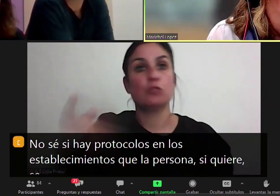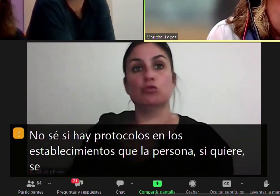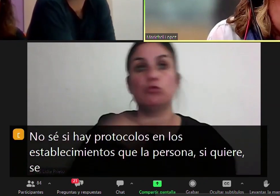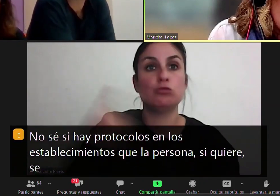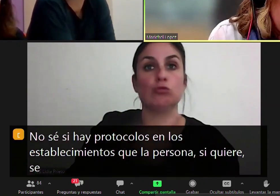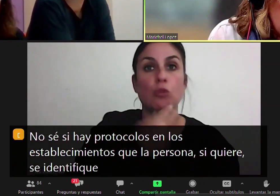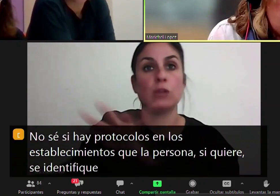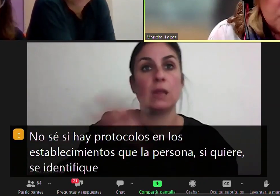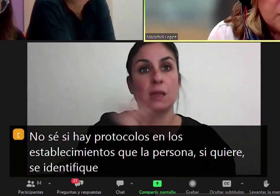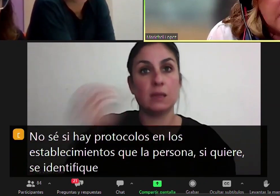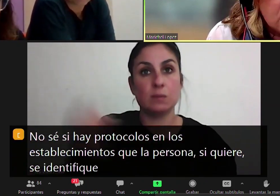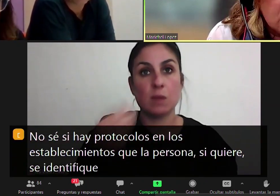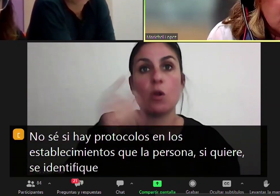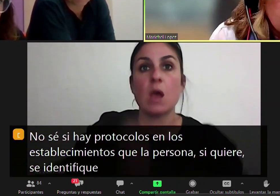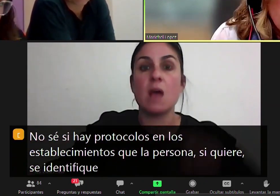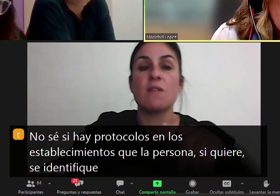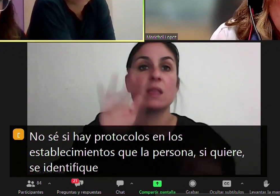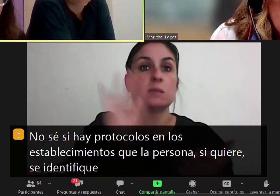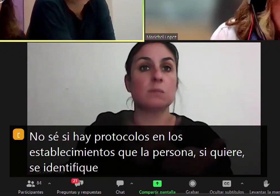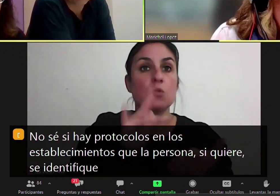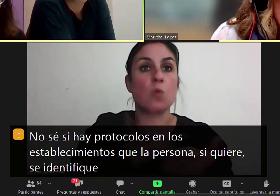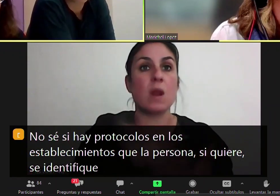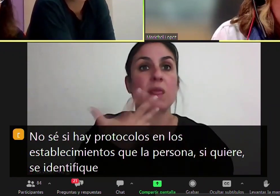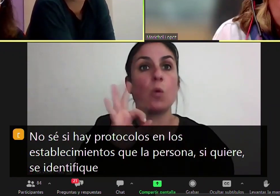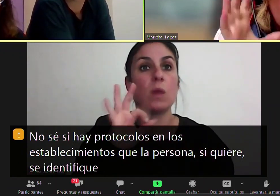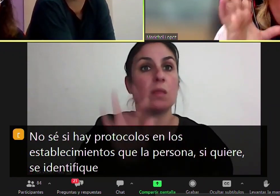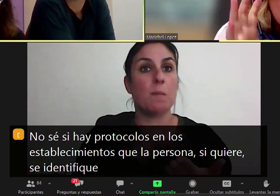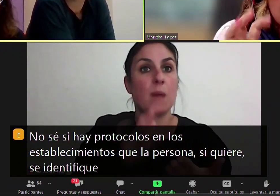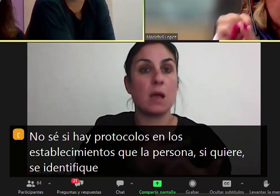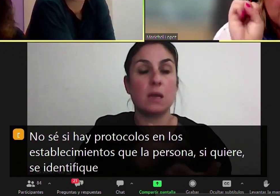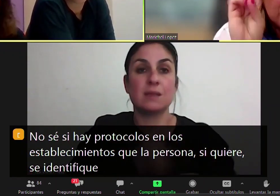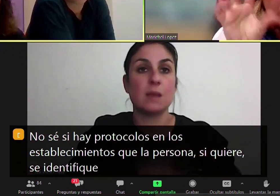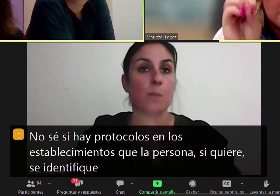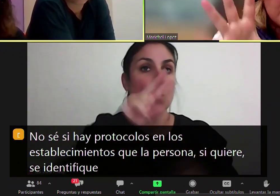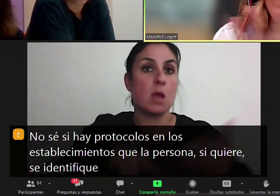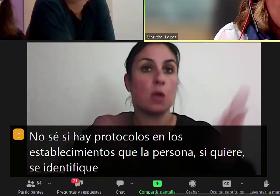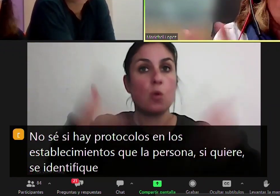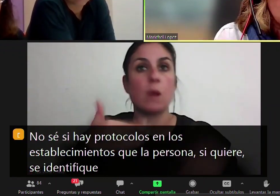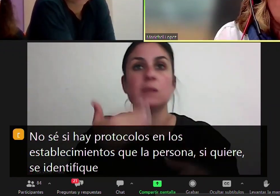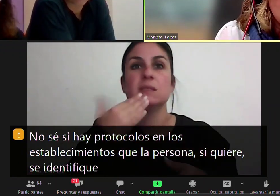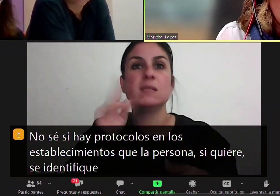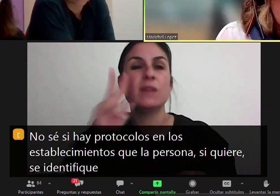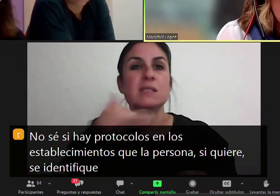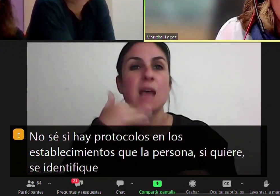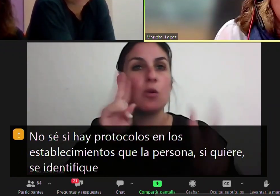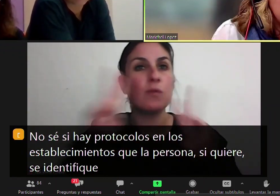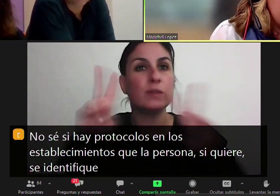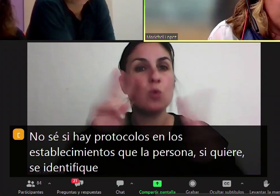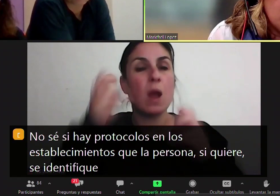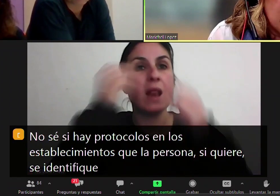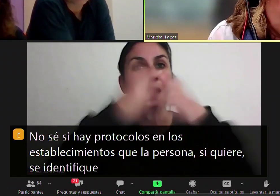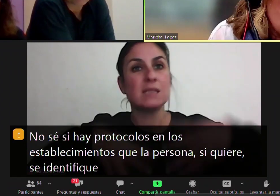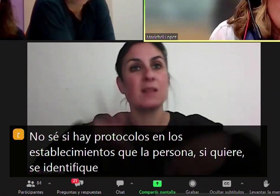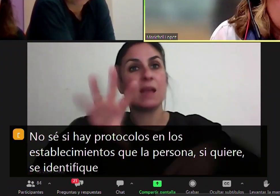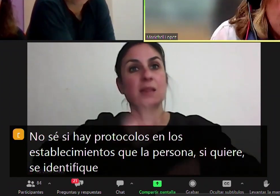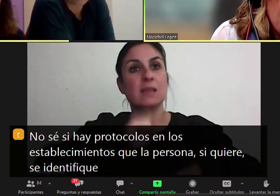mandan un manual de 50 folios dices, pues mira, pues no tengo tiempo. No. Y a lo mejor si te mandan algo mucho más esquemático, más visual, pues con eso es más fácil de